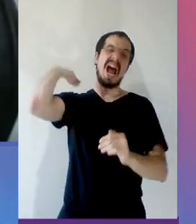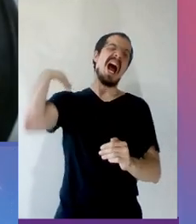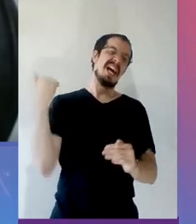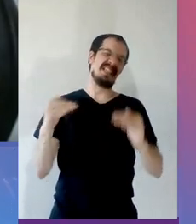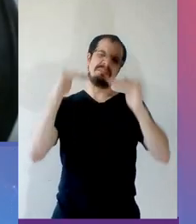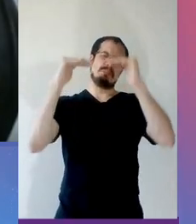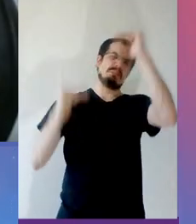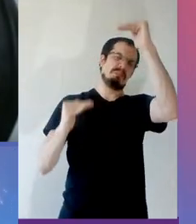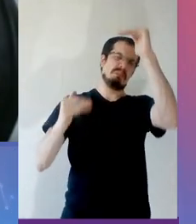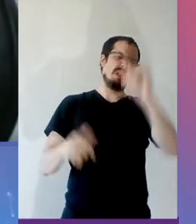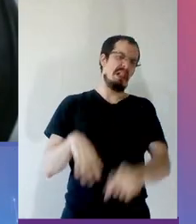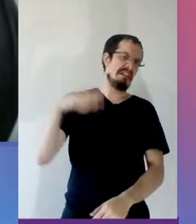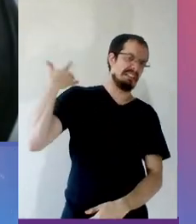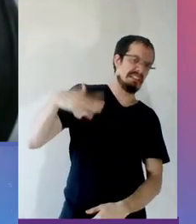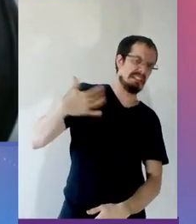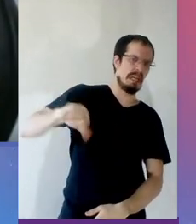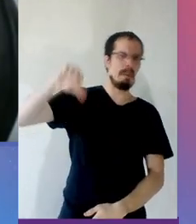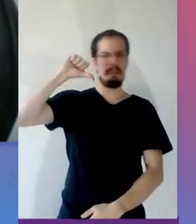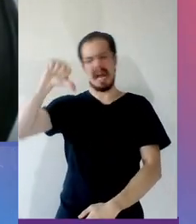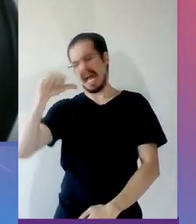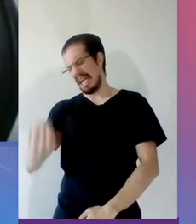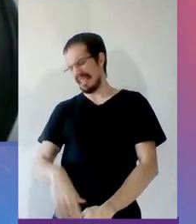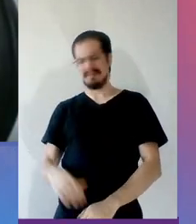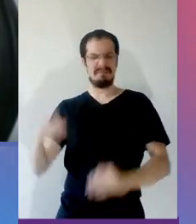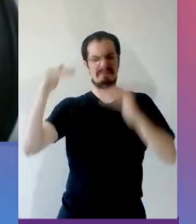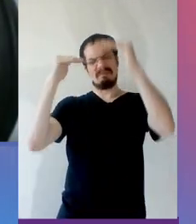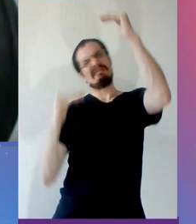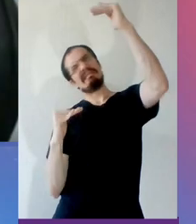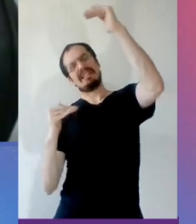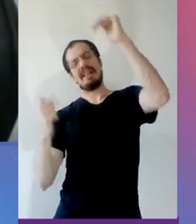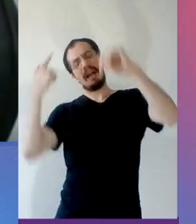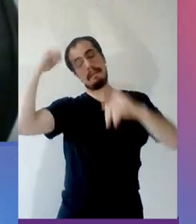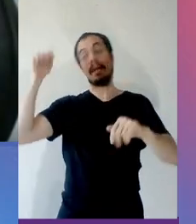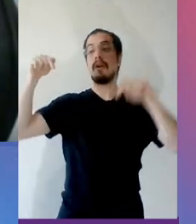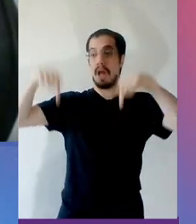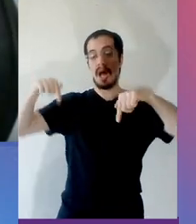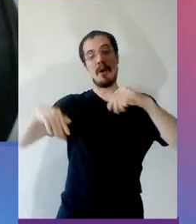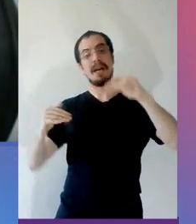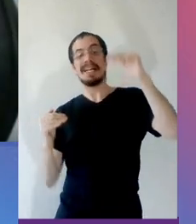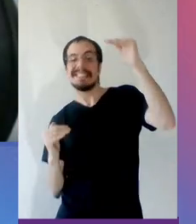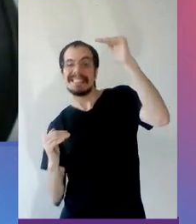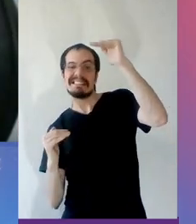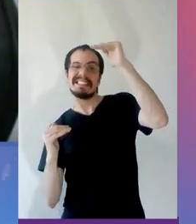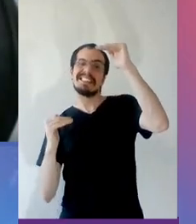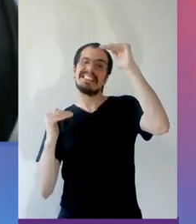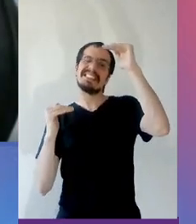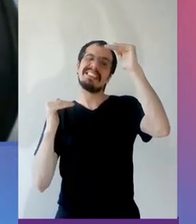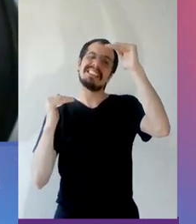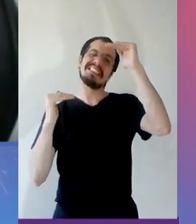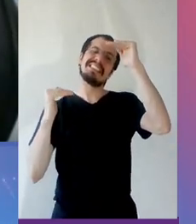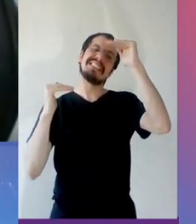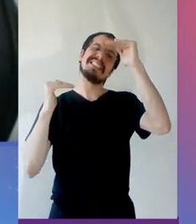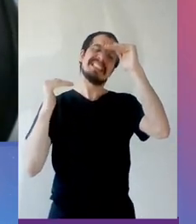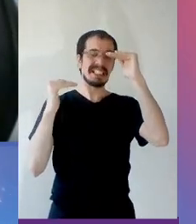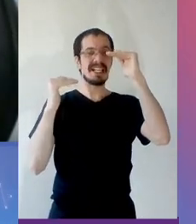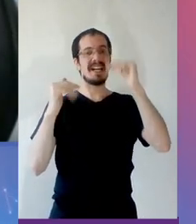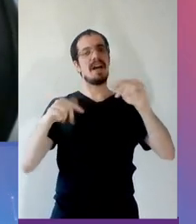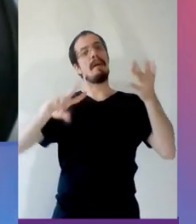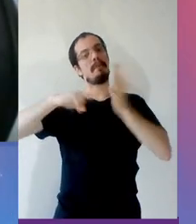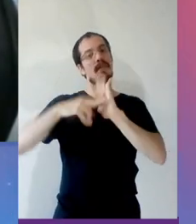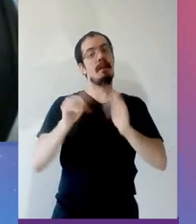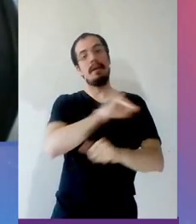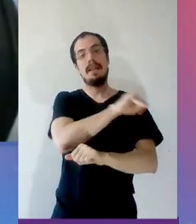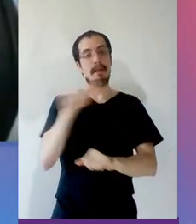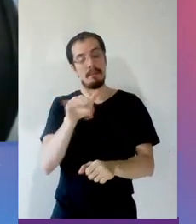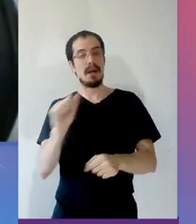que eso es lo que a mí me produce asco, de nuestras sociedades, de nuestro país, eso se estaba achicando, y a mí no me